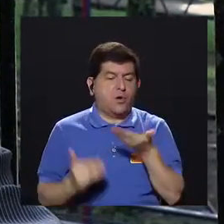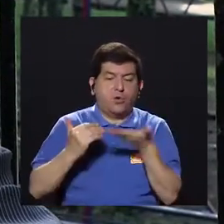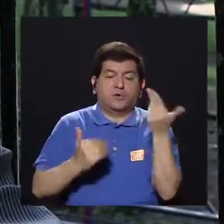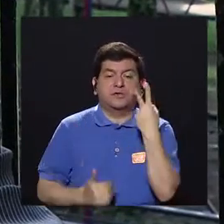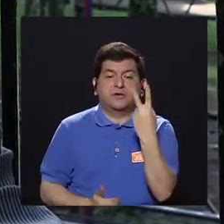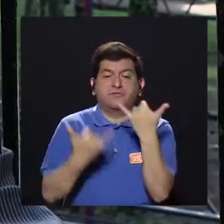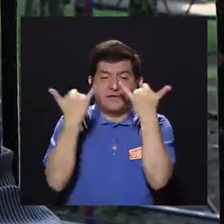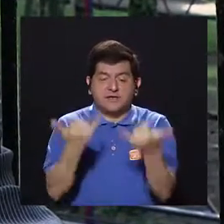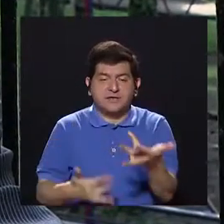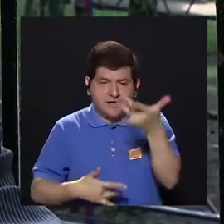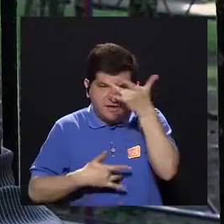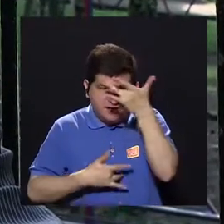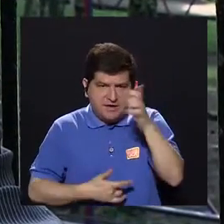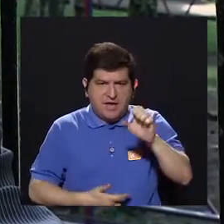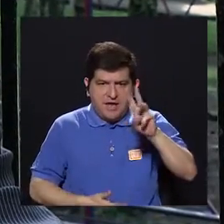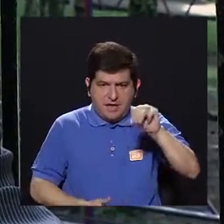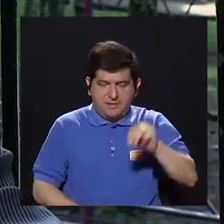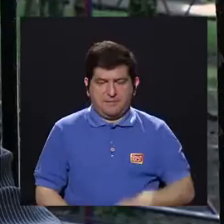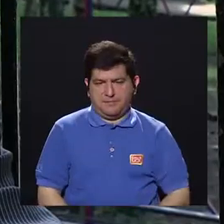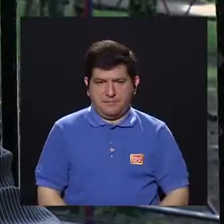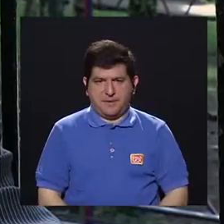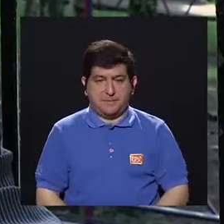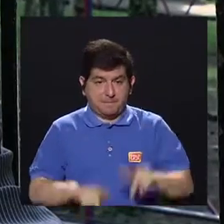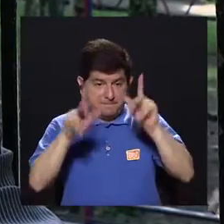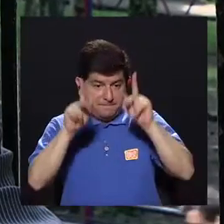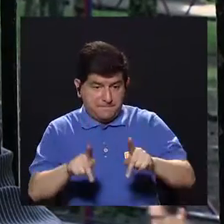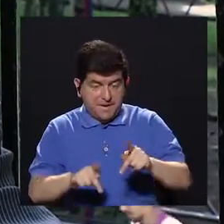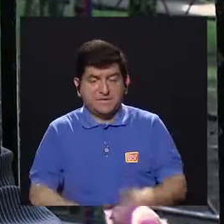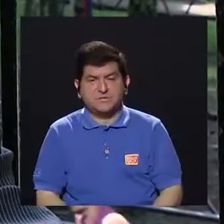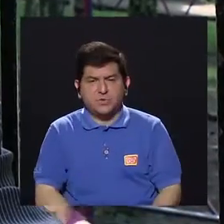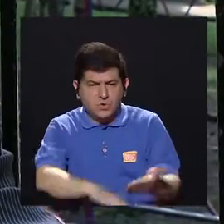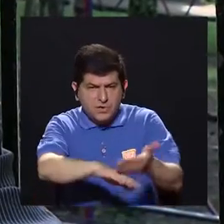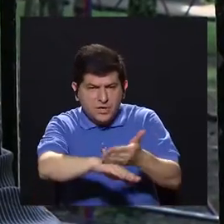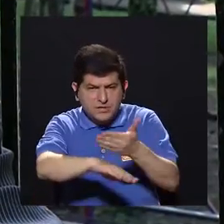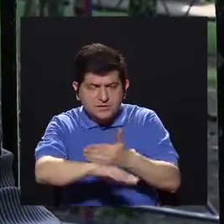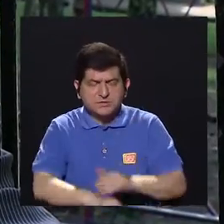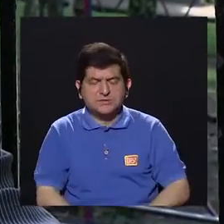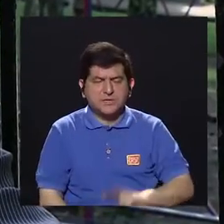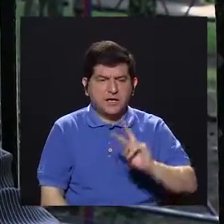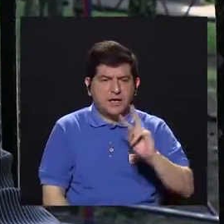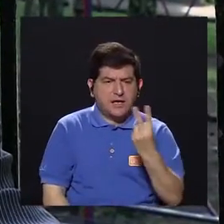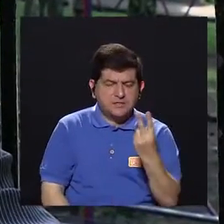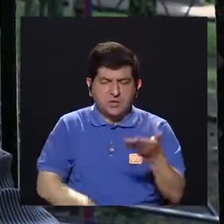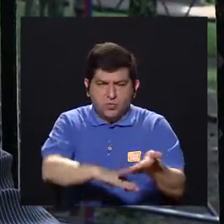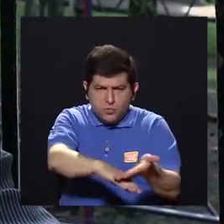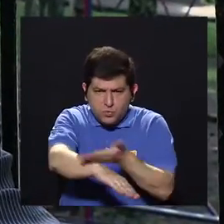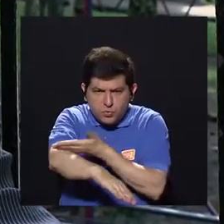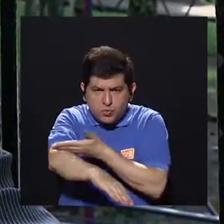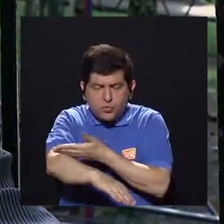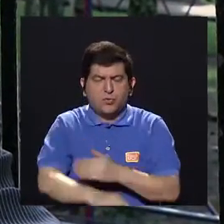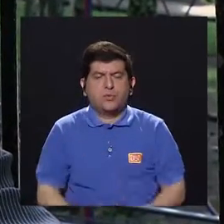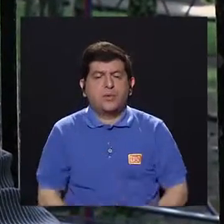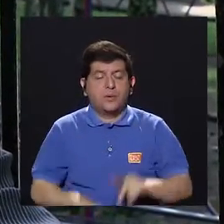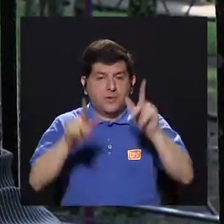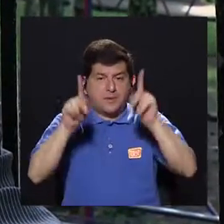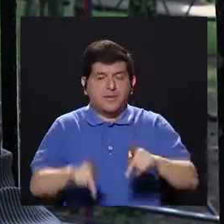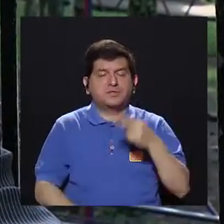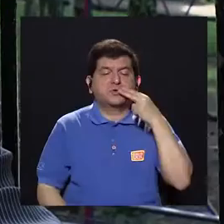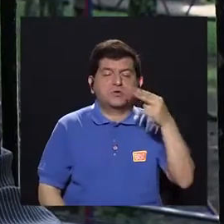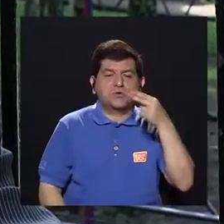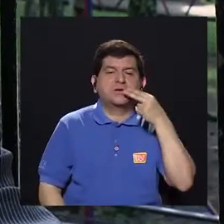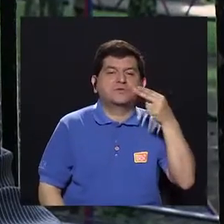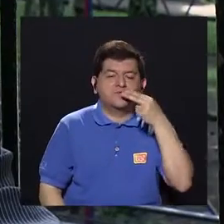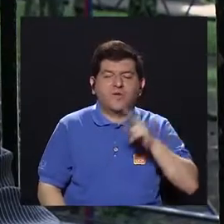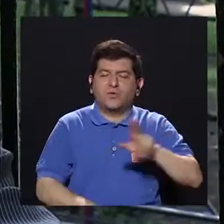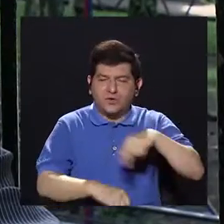múltiple. Otra cosa que se ha visto en esclerosis múltiple es que las personas que progresan a la forma secundariamente progresiva